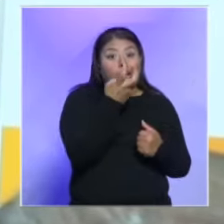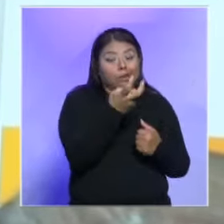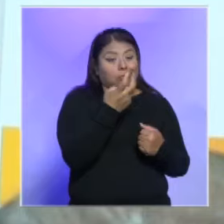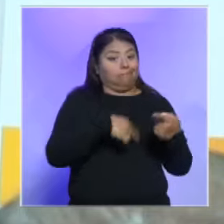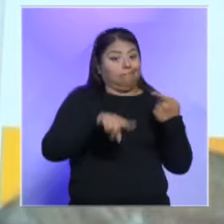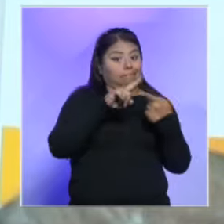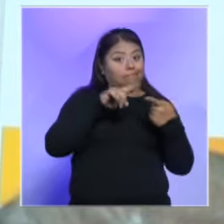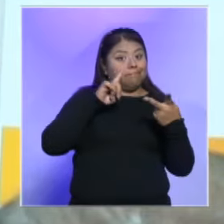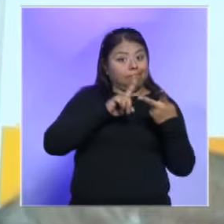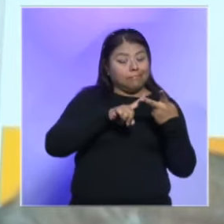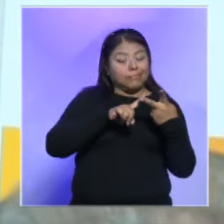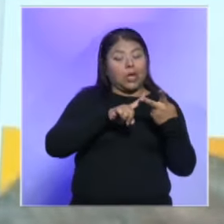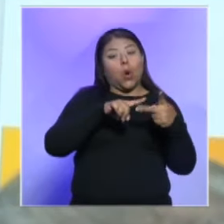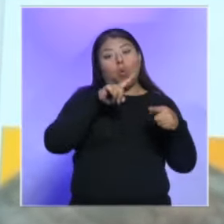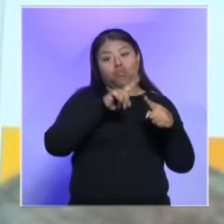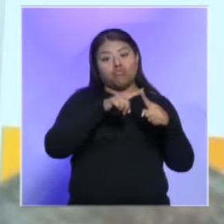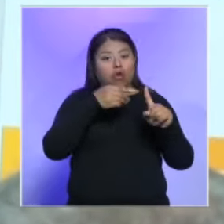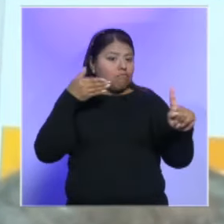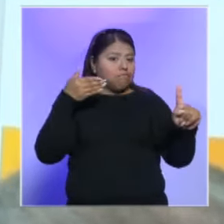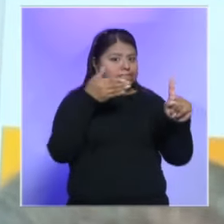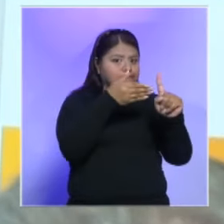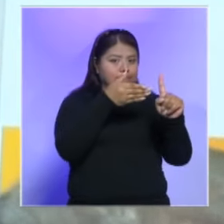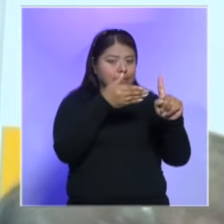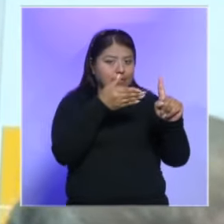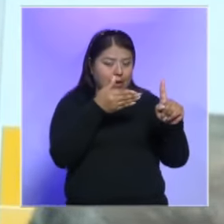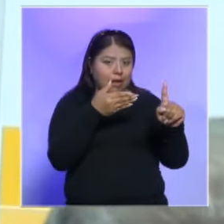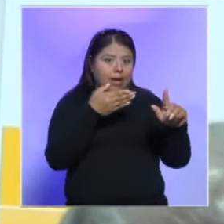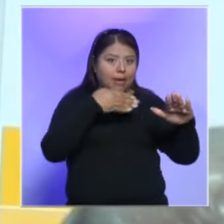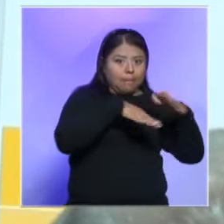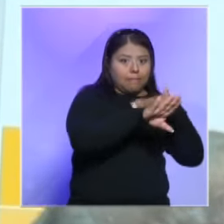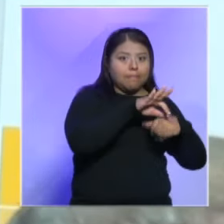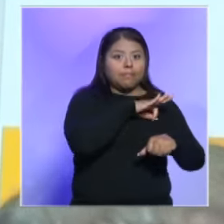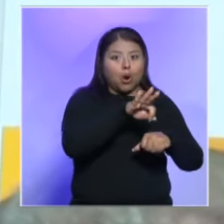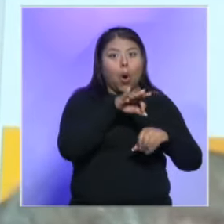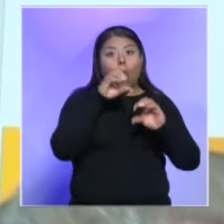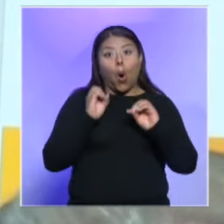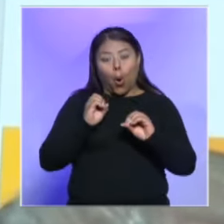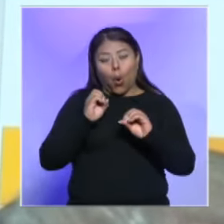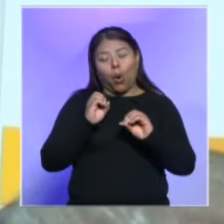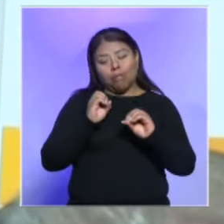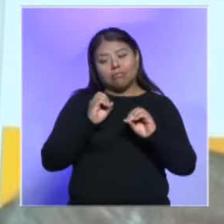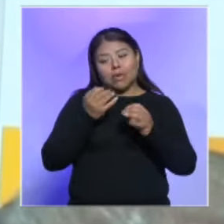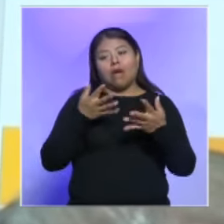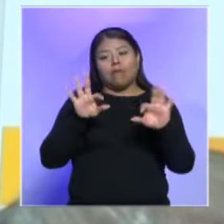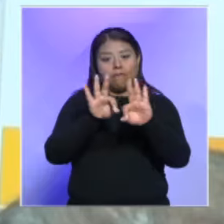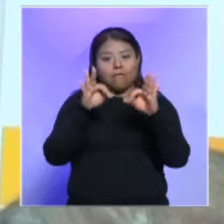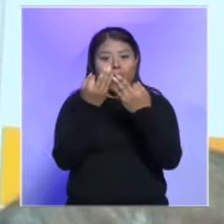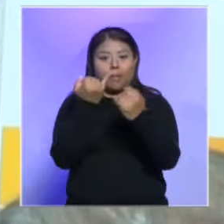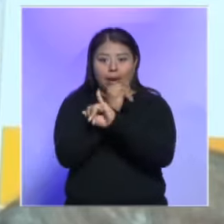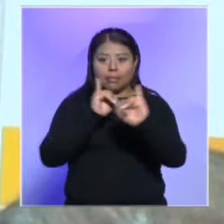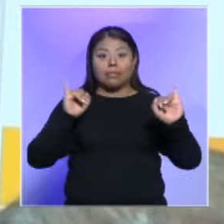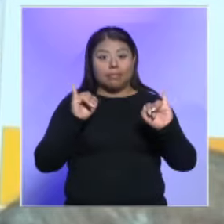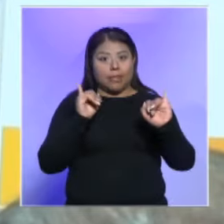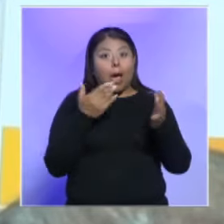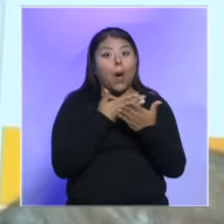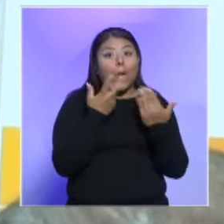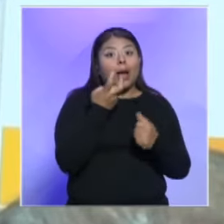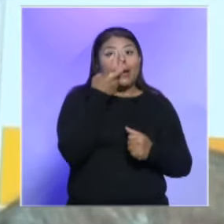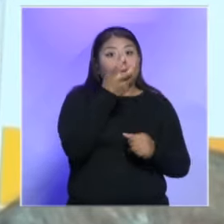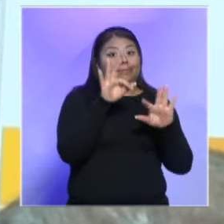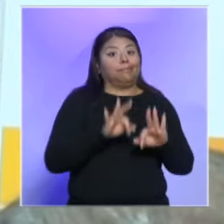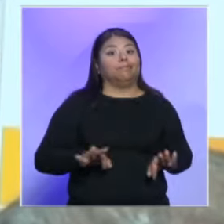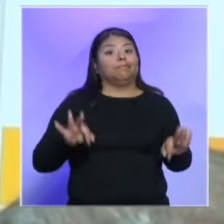busca llegar de forma directa a estas candidaturas. Aquí, pues me parece muy